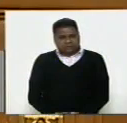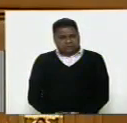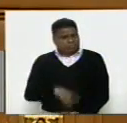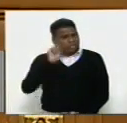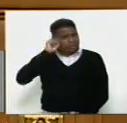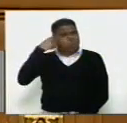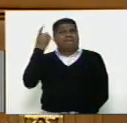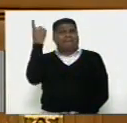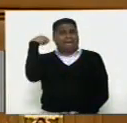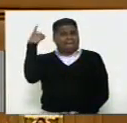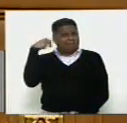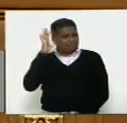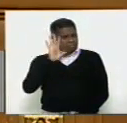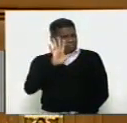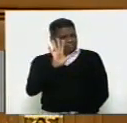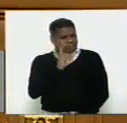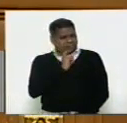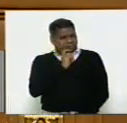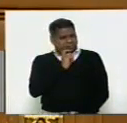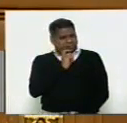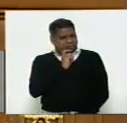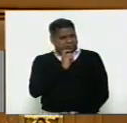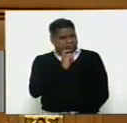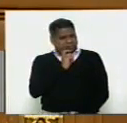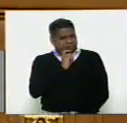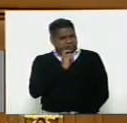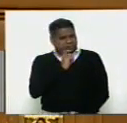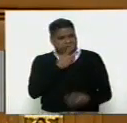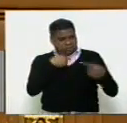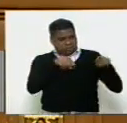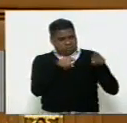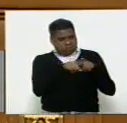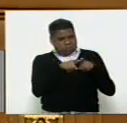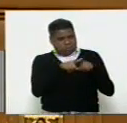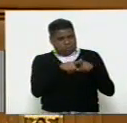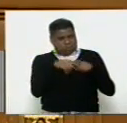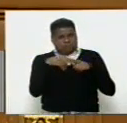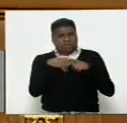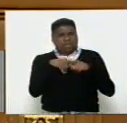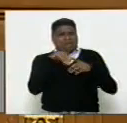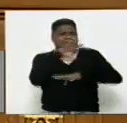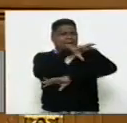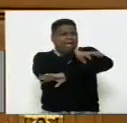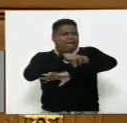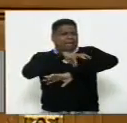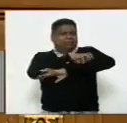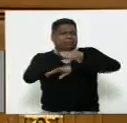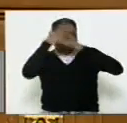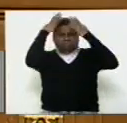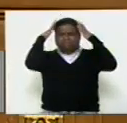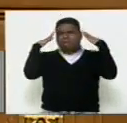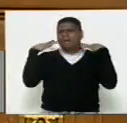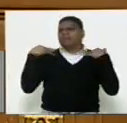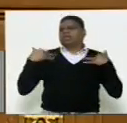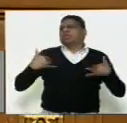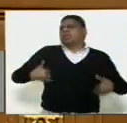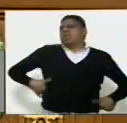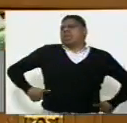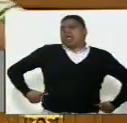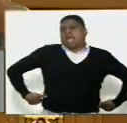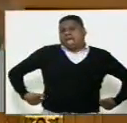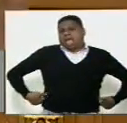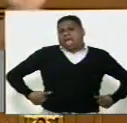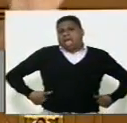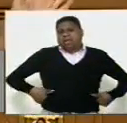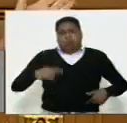recuerdan, era ese animal de cabellos largos e ideas cortas.